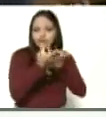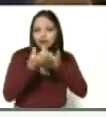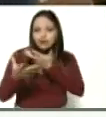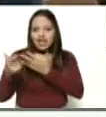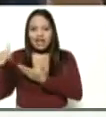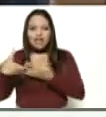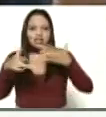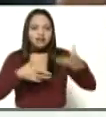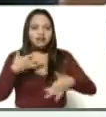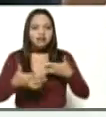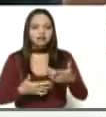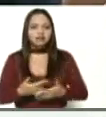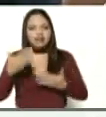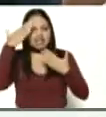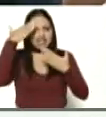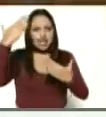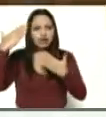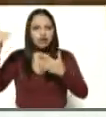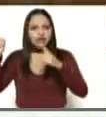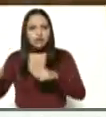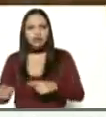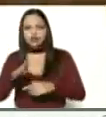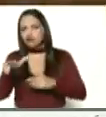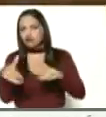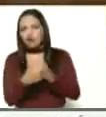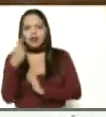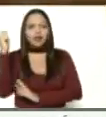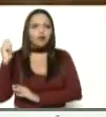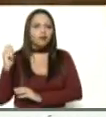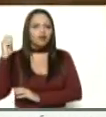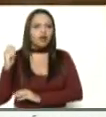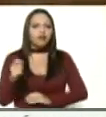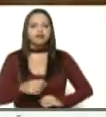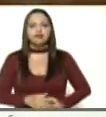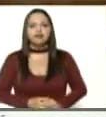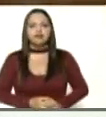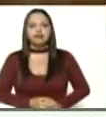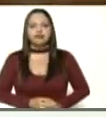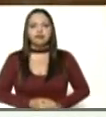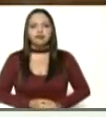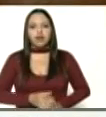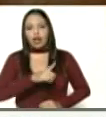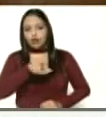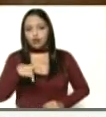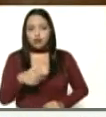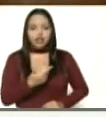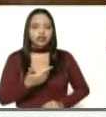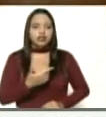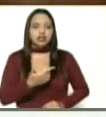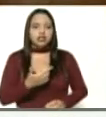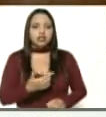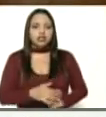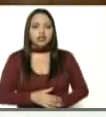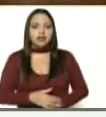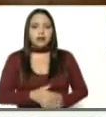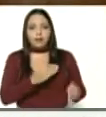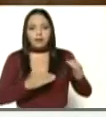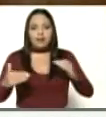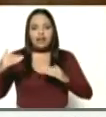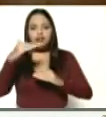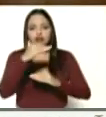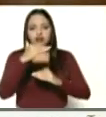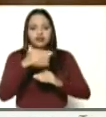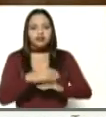esta actividad. Saludo igualmente a todos los diputados y diputadas, a nuestro general, no, mayor